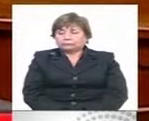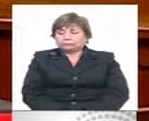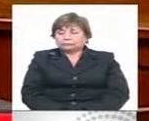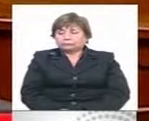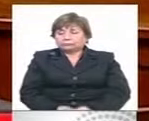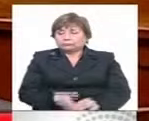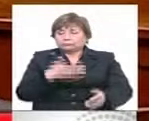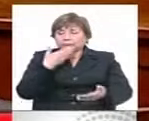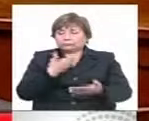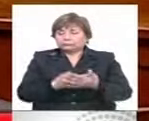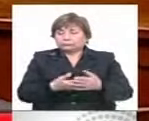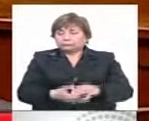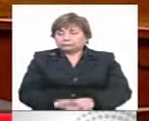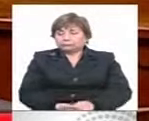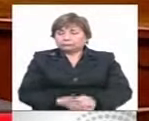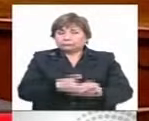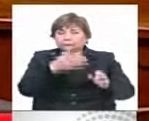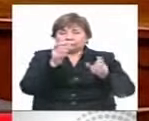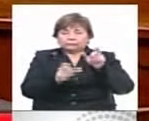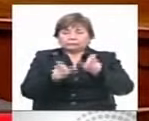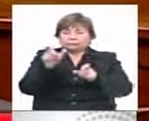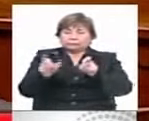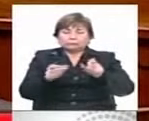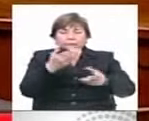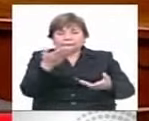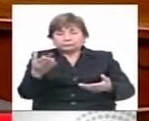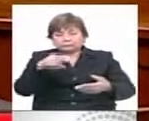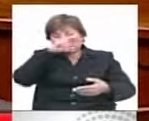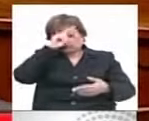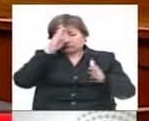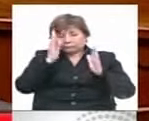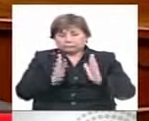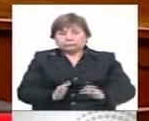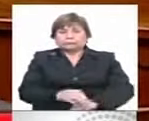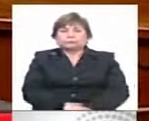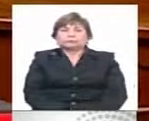Muchas gracias. Ciudadanos y ciudadanas,